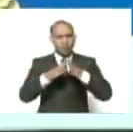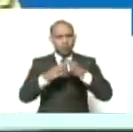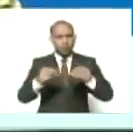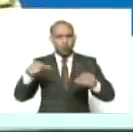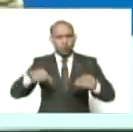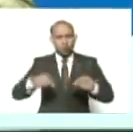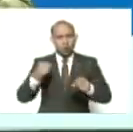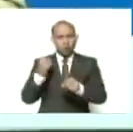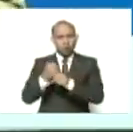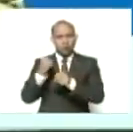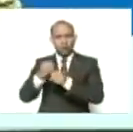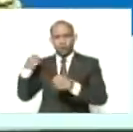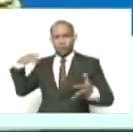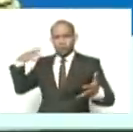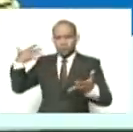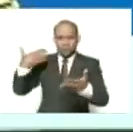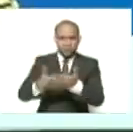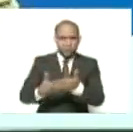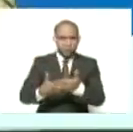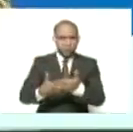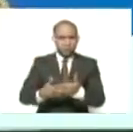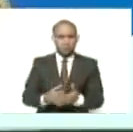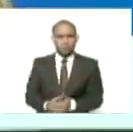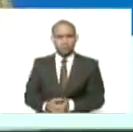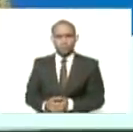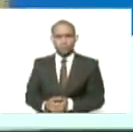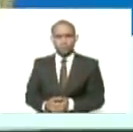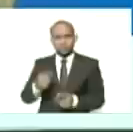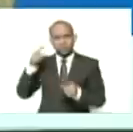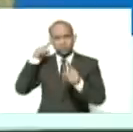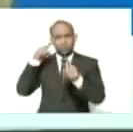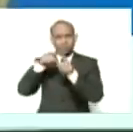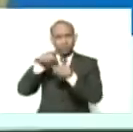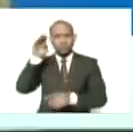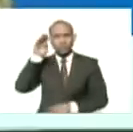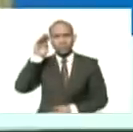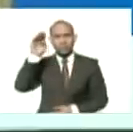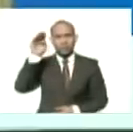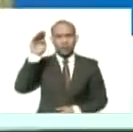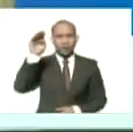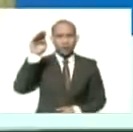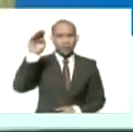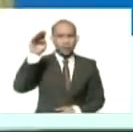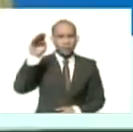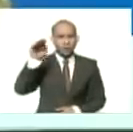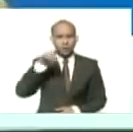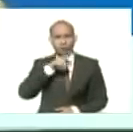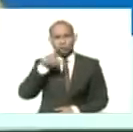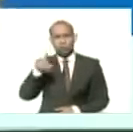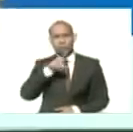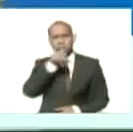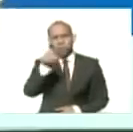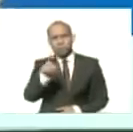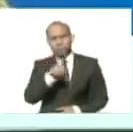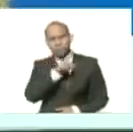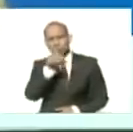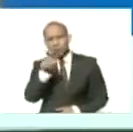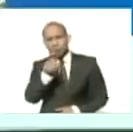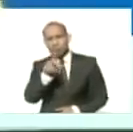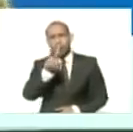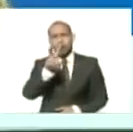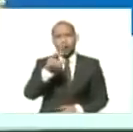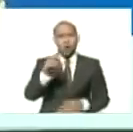etapa debe llevarnos a ir afinando las nuevas estructuras de consulta, las nuevas estructuras